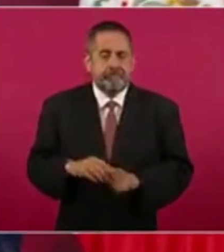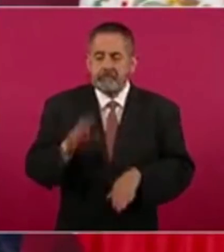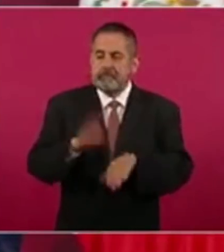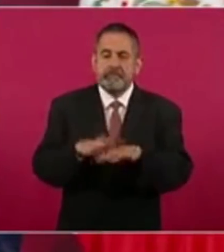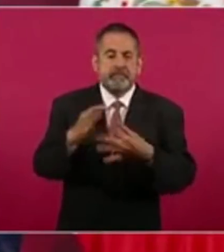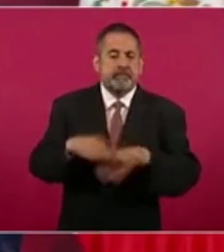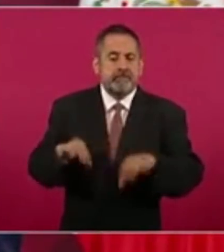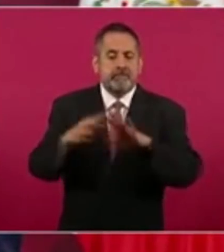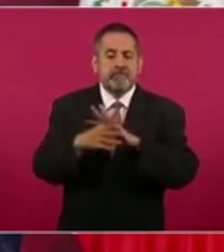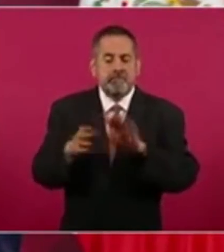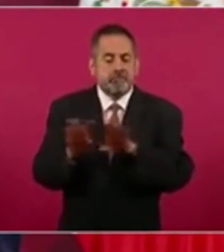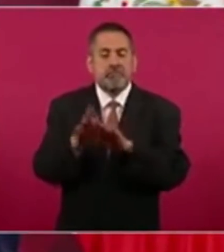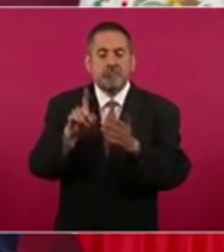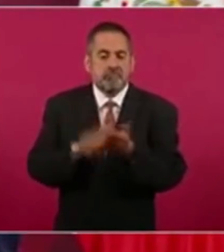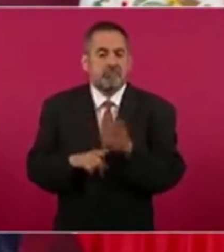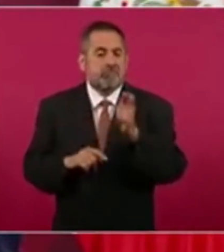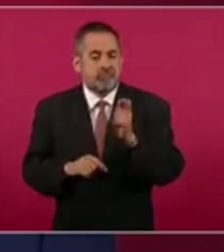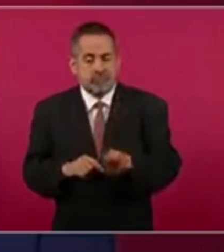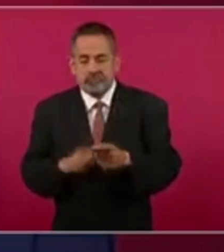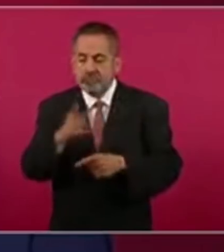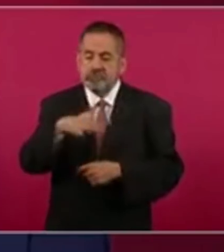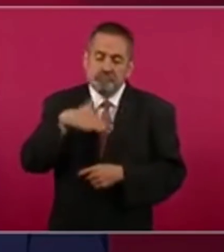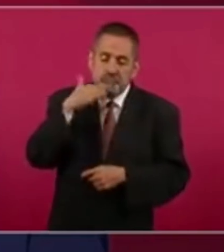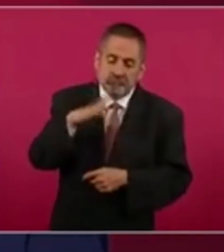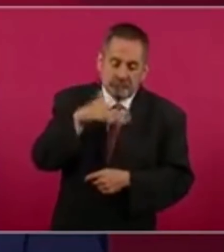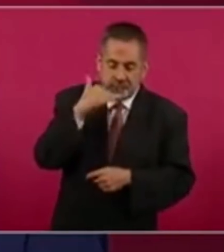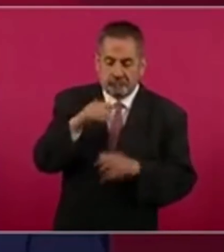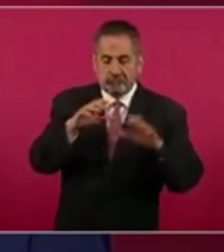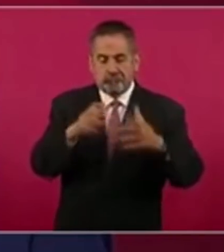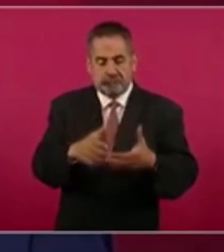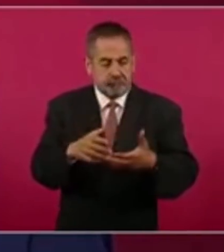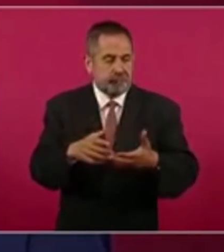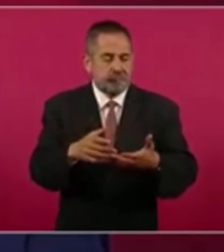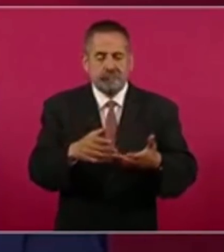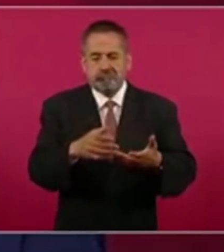principal es acabar con la corrupción y con la impunidad.